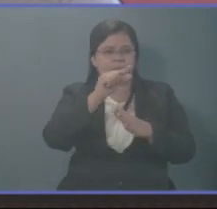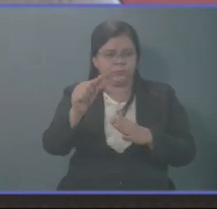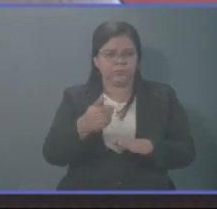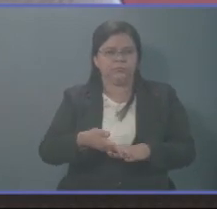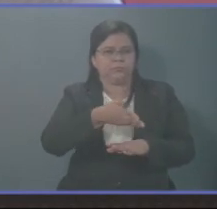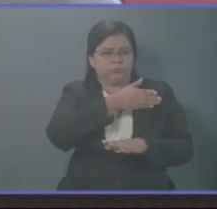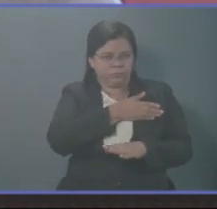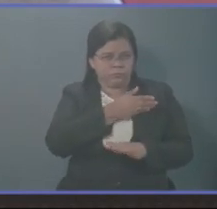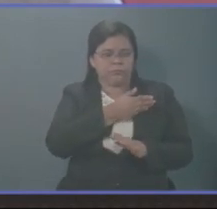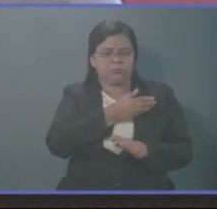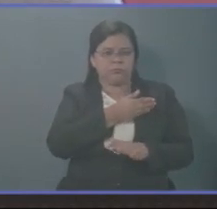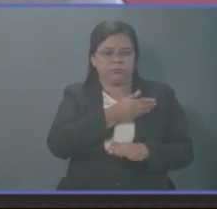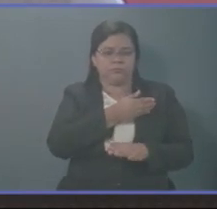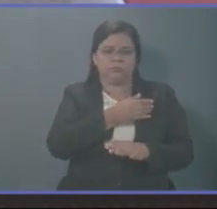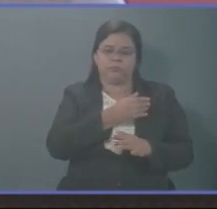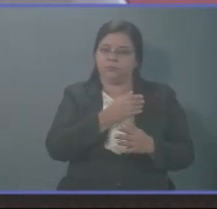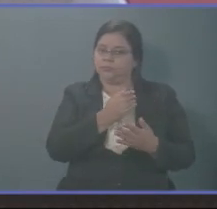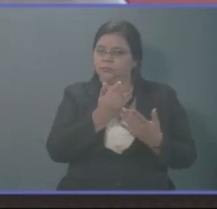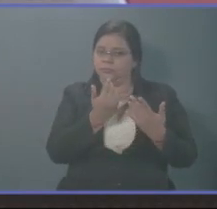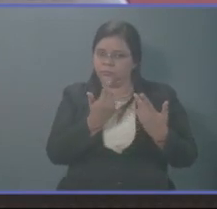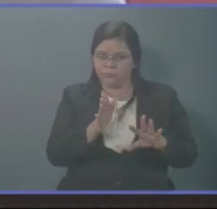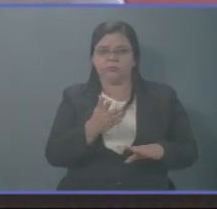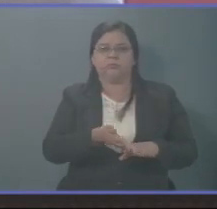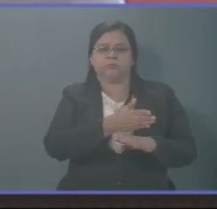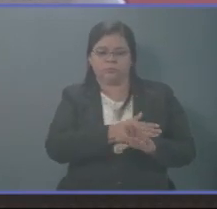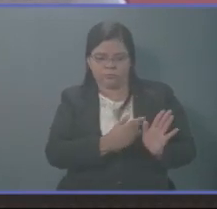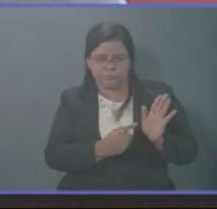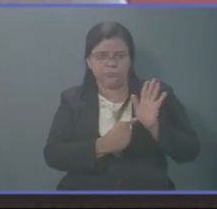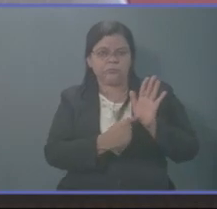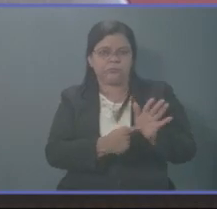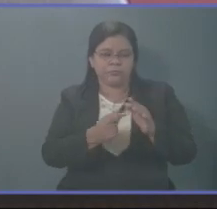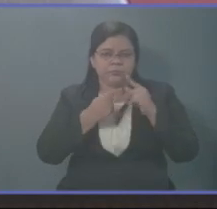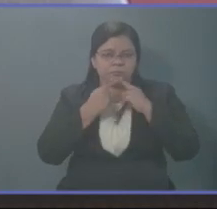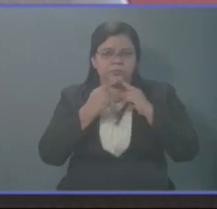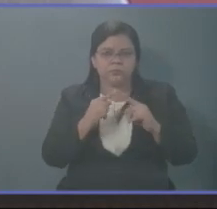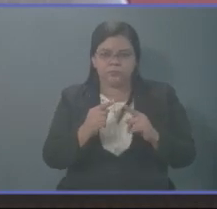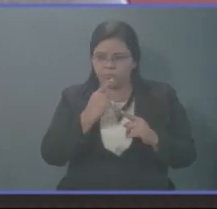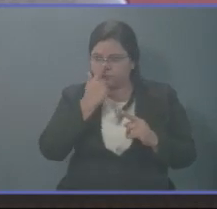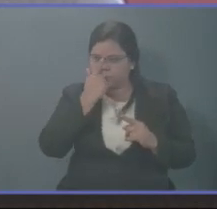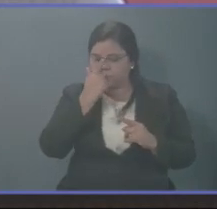vigencia del presente decreto hubieran presentado